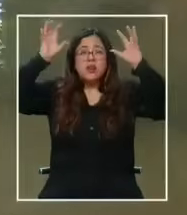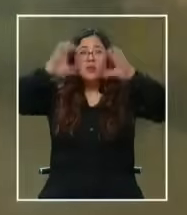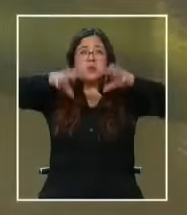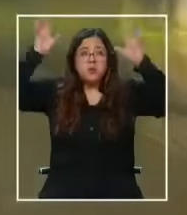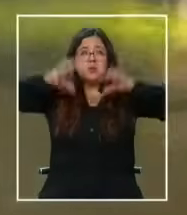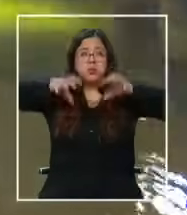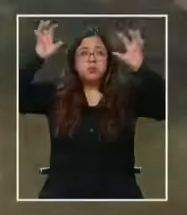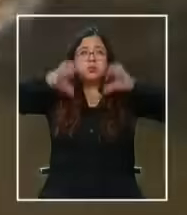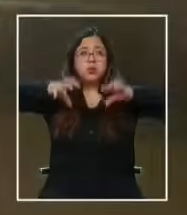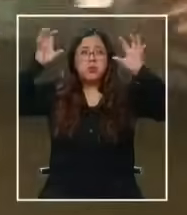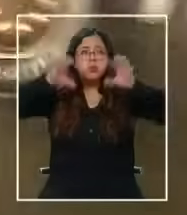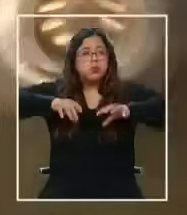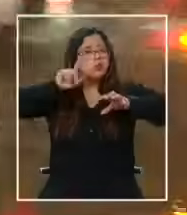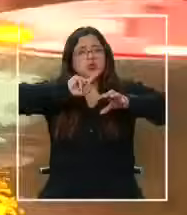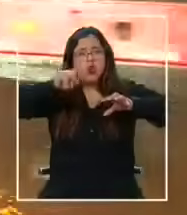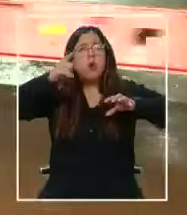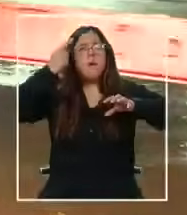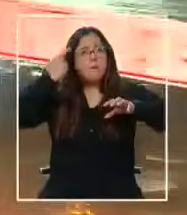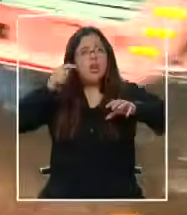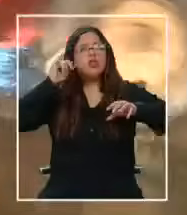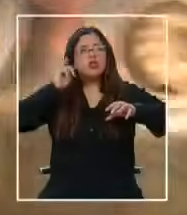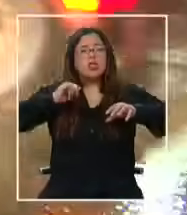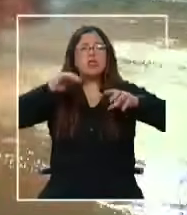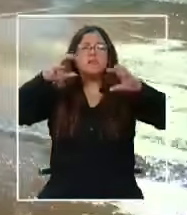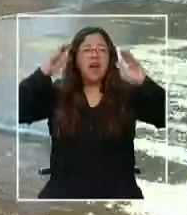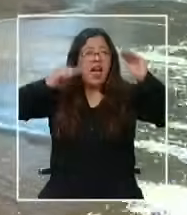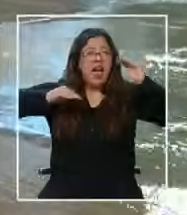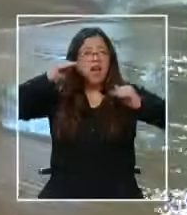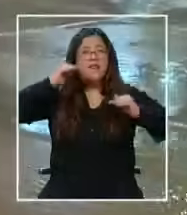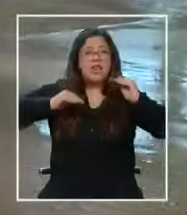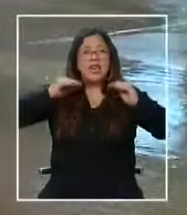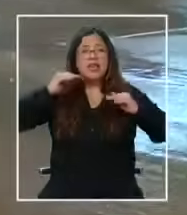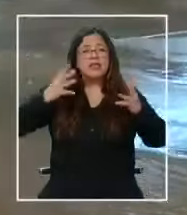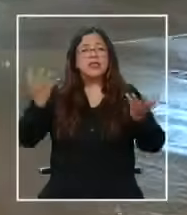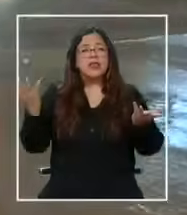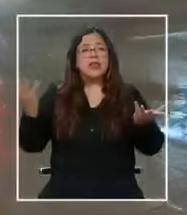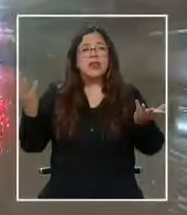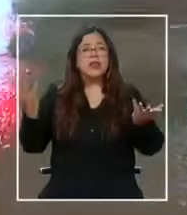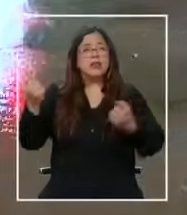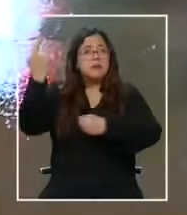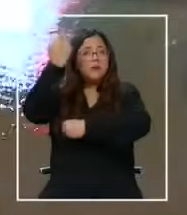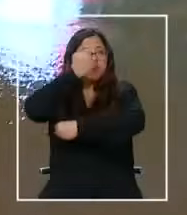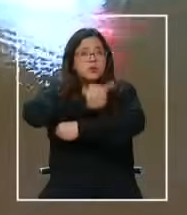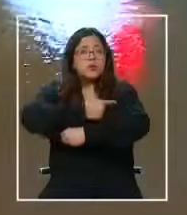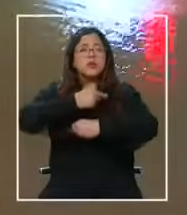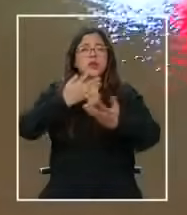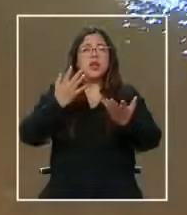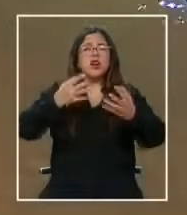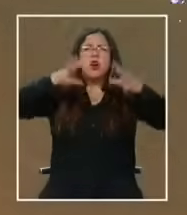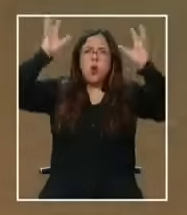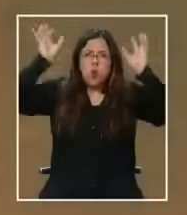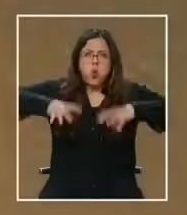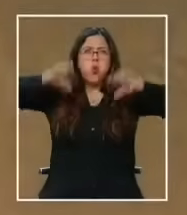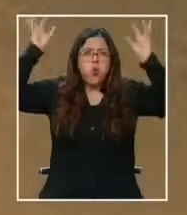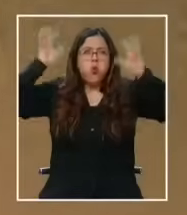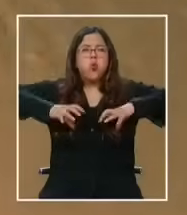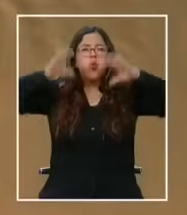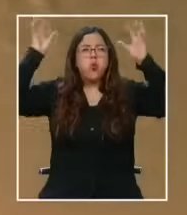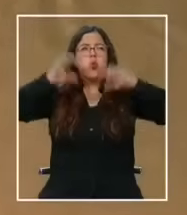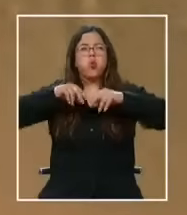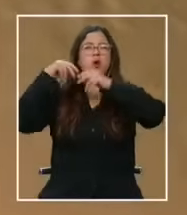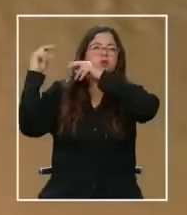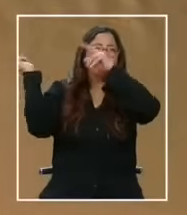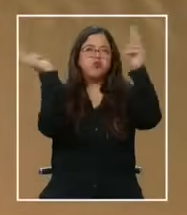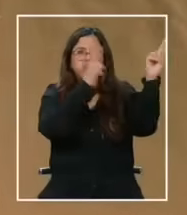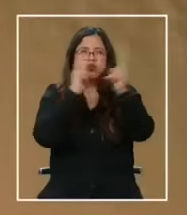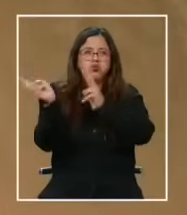intensa durante todo el día pero sin embargo algunos momentos eh de la jornada tuvo bastante intensidad y muchísimo